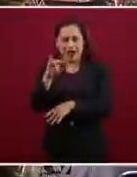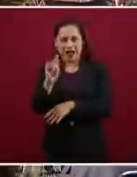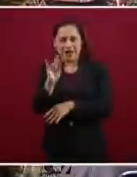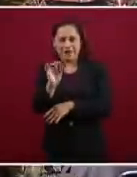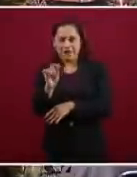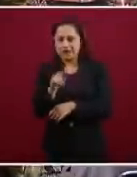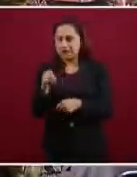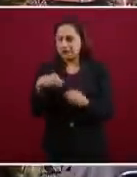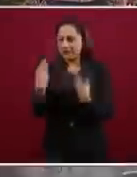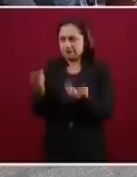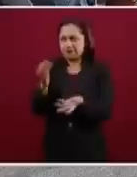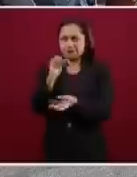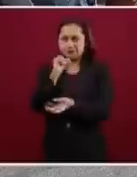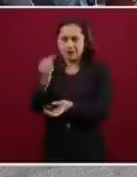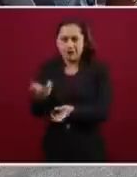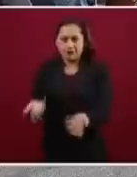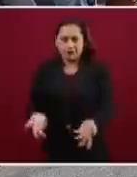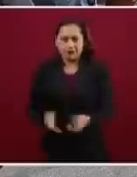las este